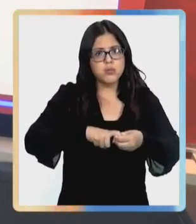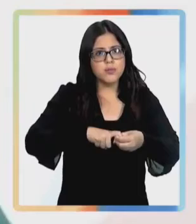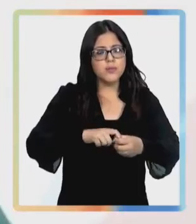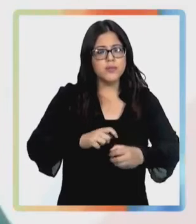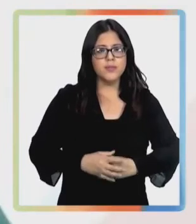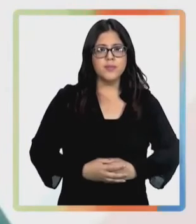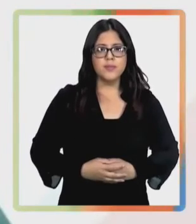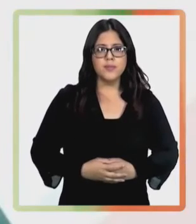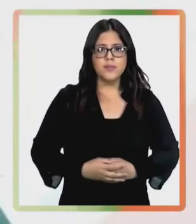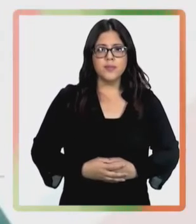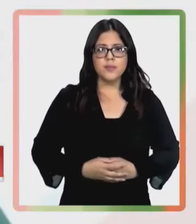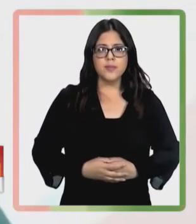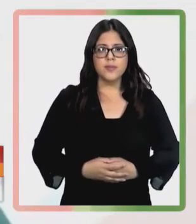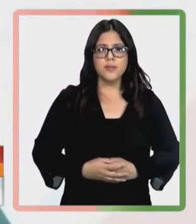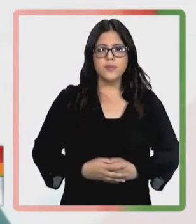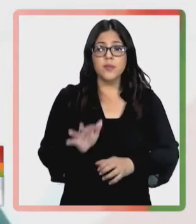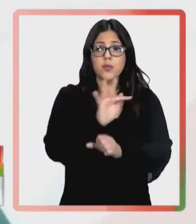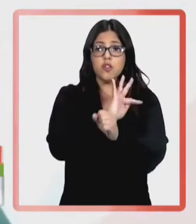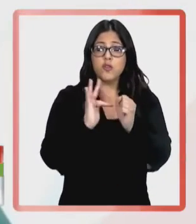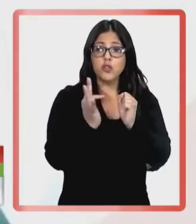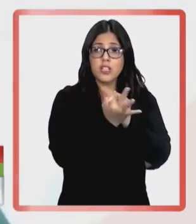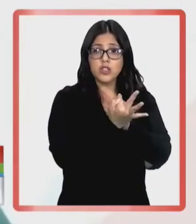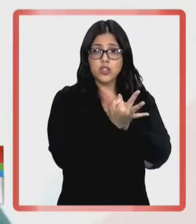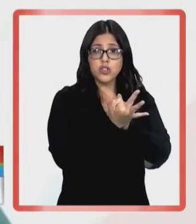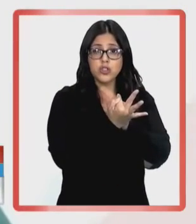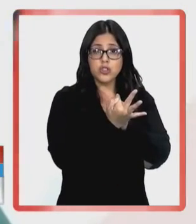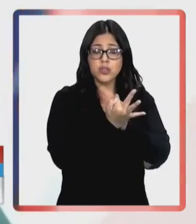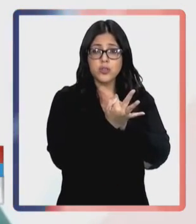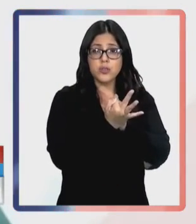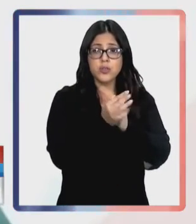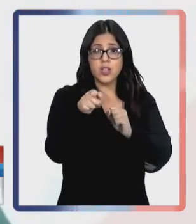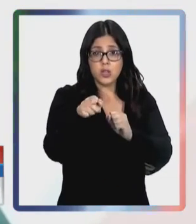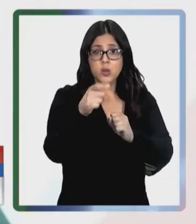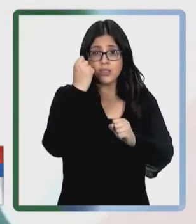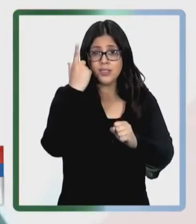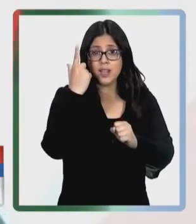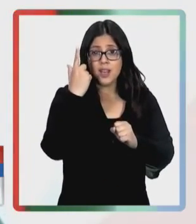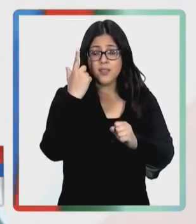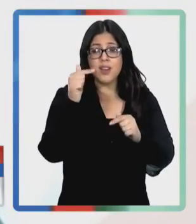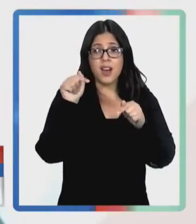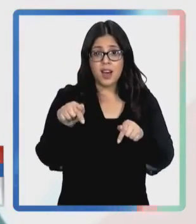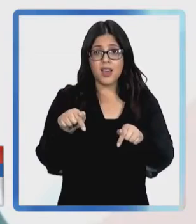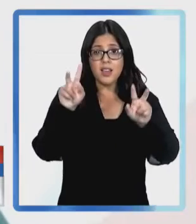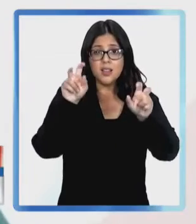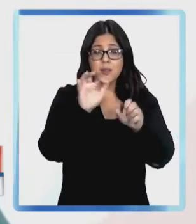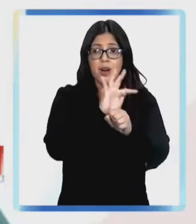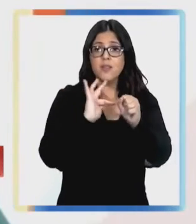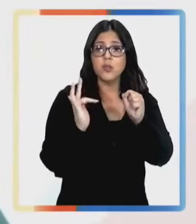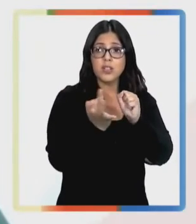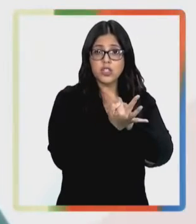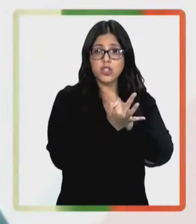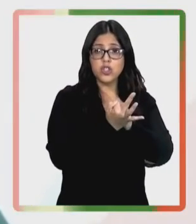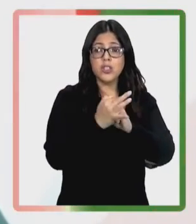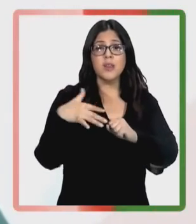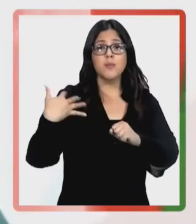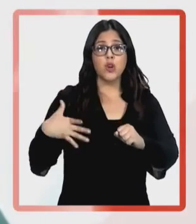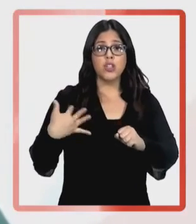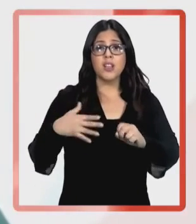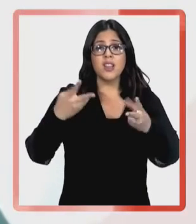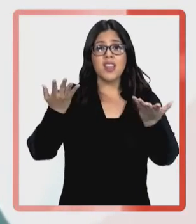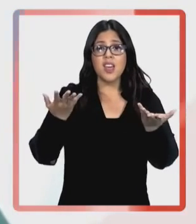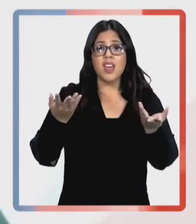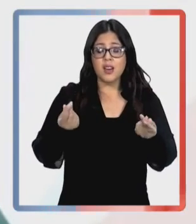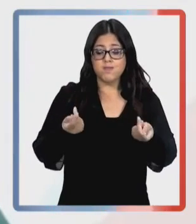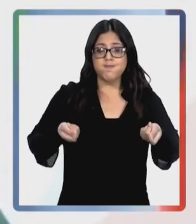ustedes? Sí, mira, la fundación, bueno, tú sabes, todo el mundo sabe que para las fundaciones uno de los temas es la